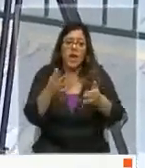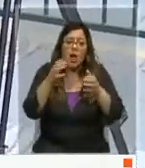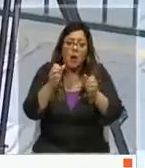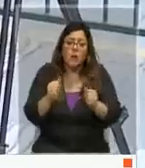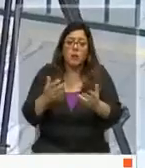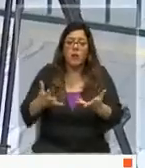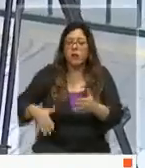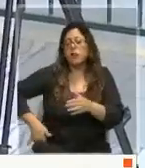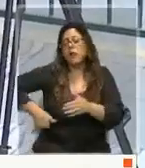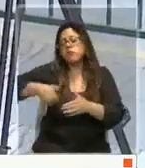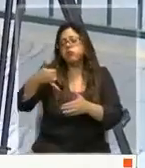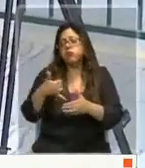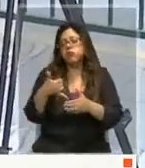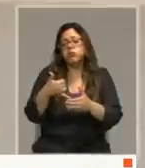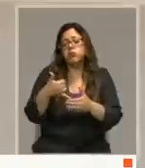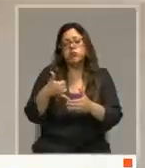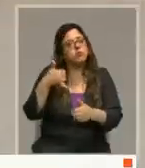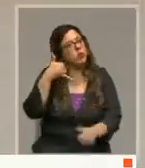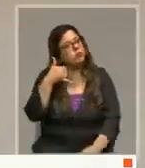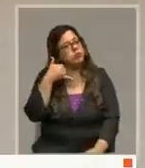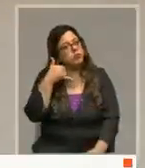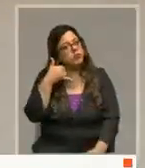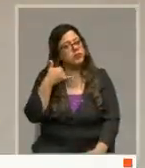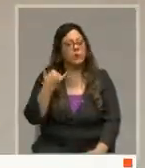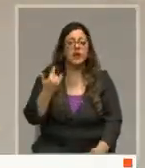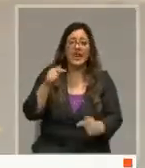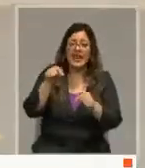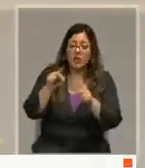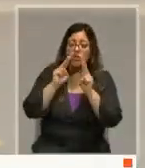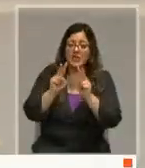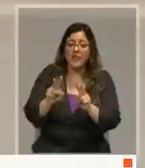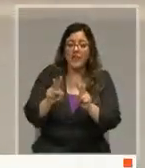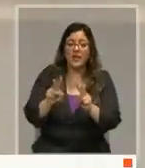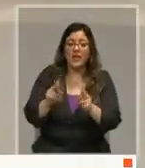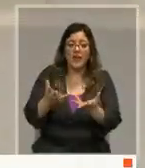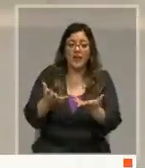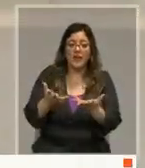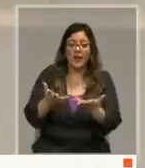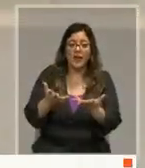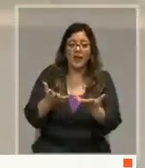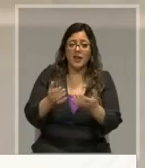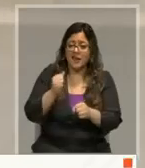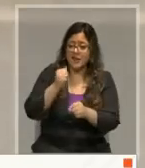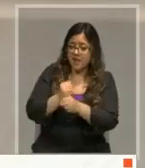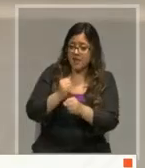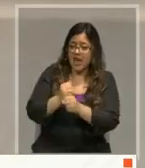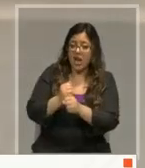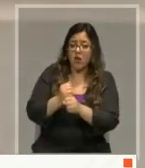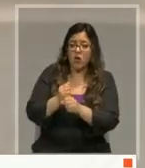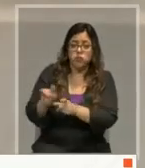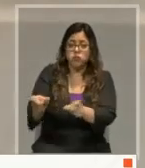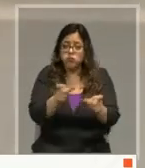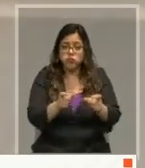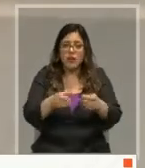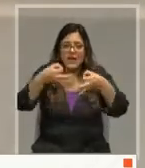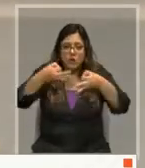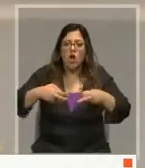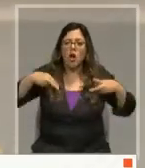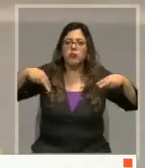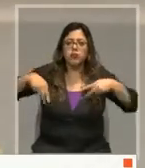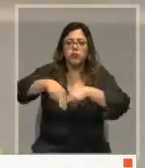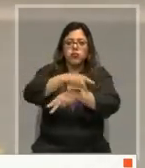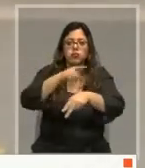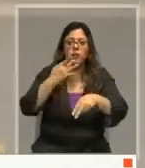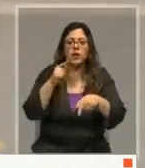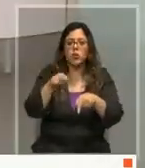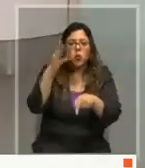el celular tranquilamente y hablar. Esto de ver ya operativo aquí te da seguridad de caminar porque tú no sabes quién va